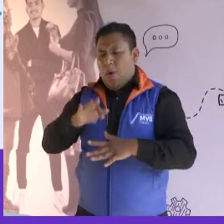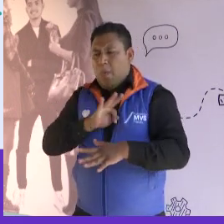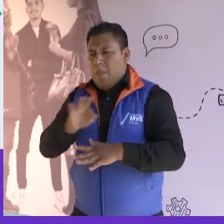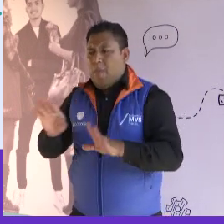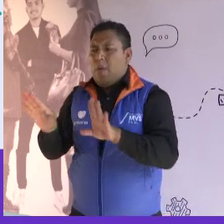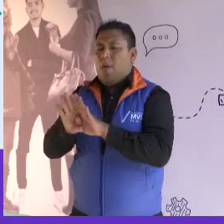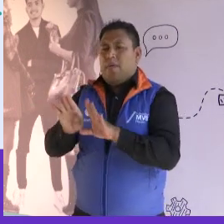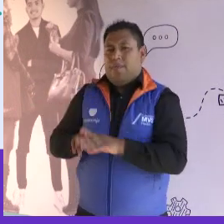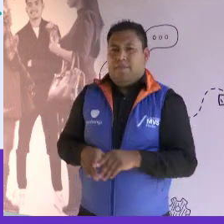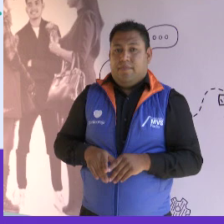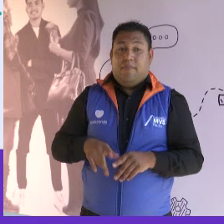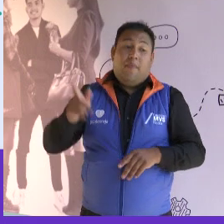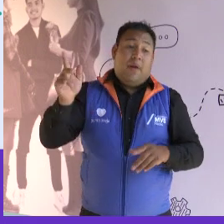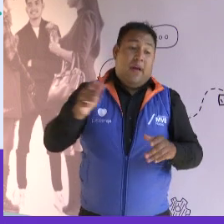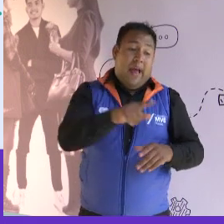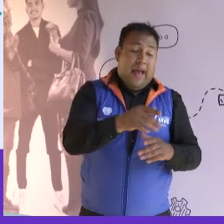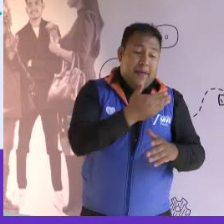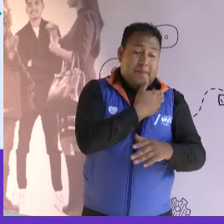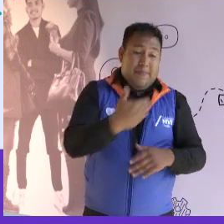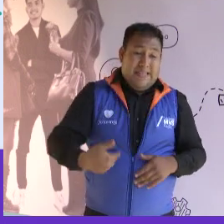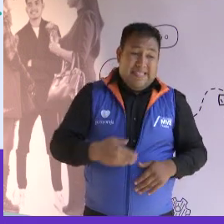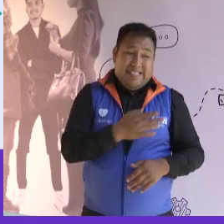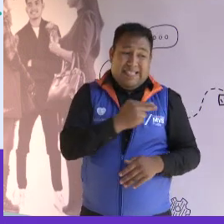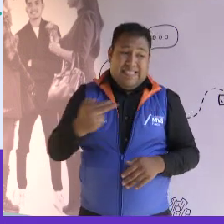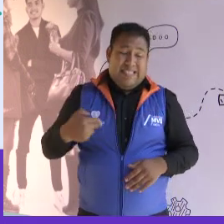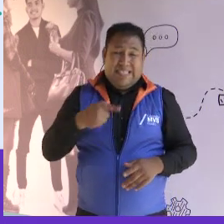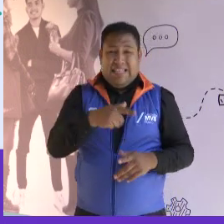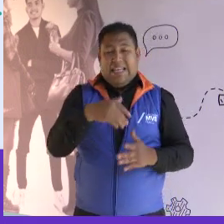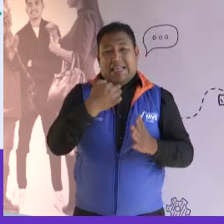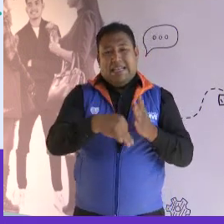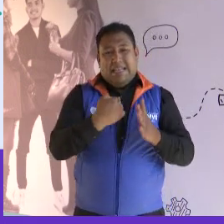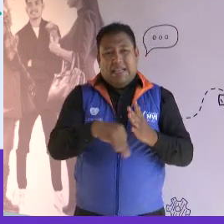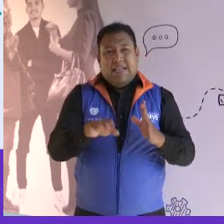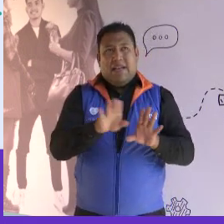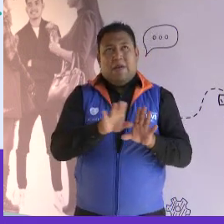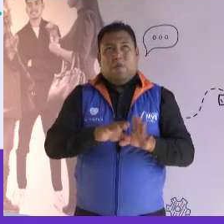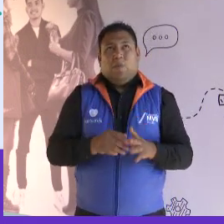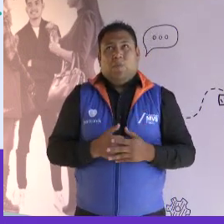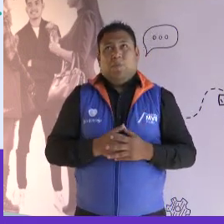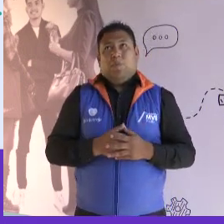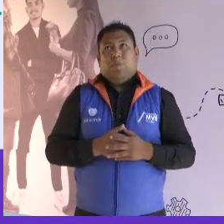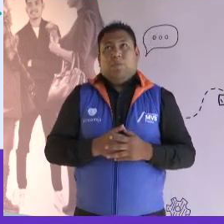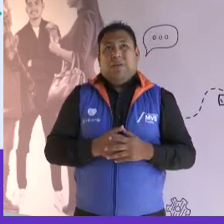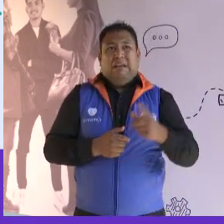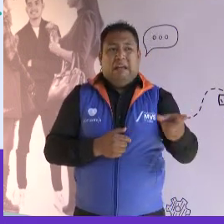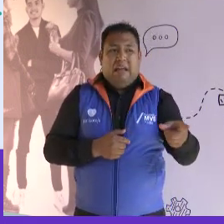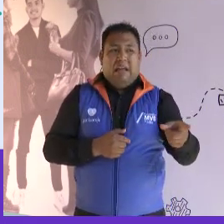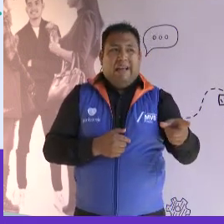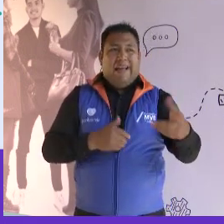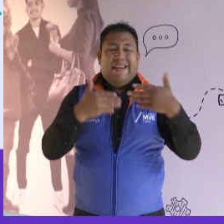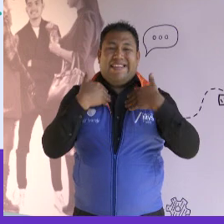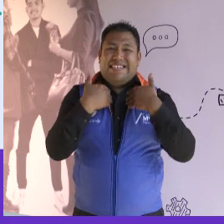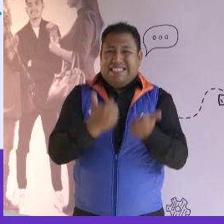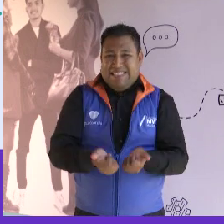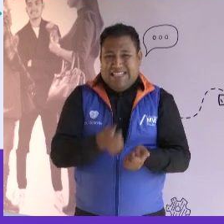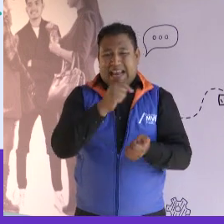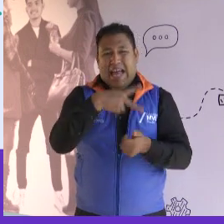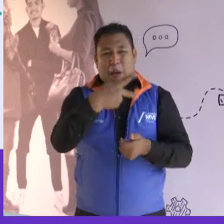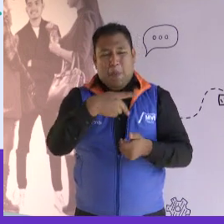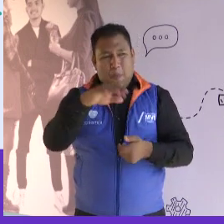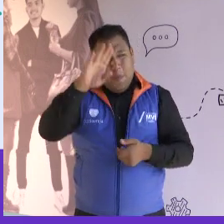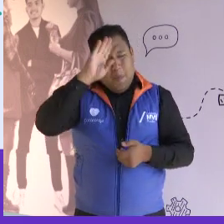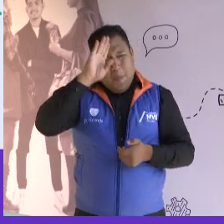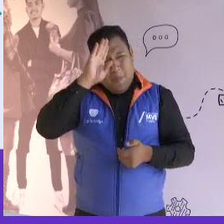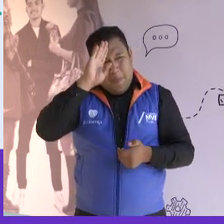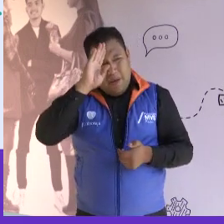lucha de poder encarnizada, sobre todo porque ve a la sociedad civil como su competencia, ¿no? Cuando pues tú como sociedad